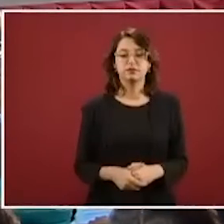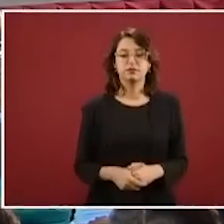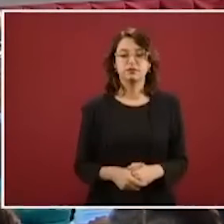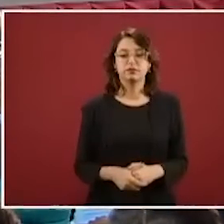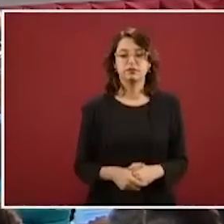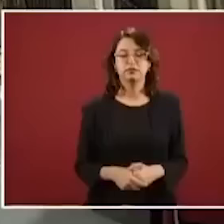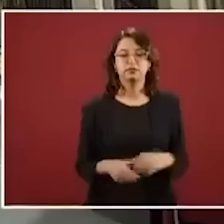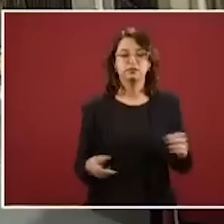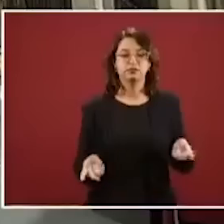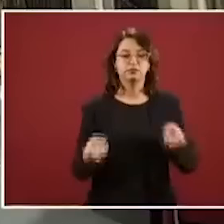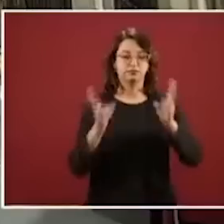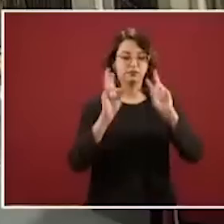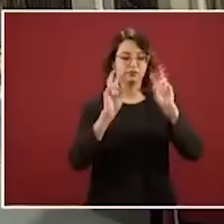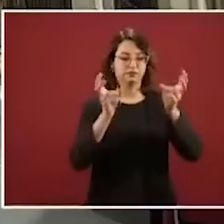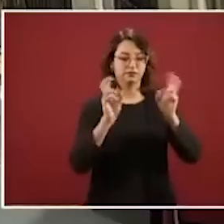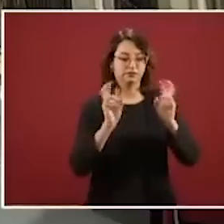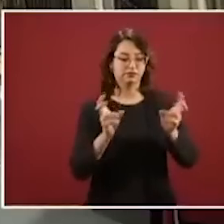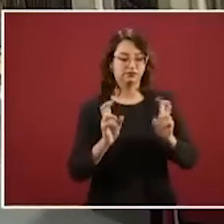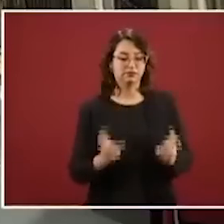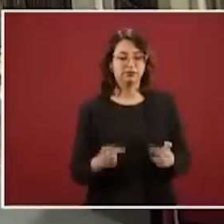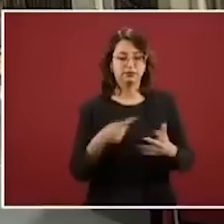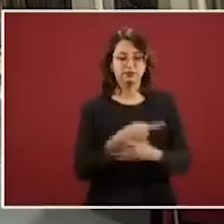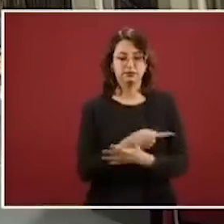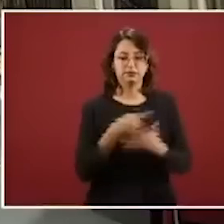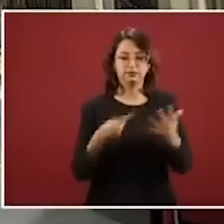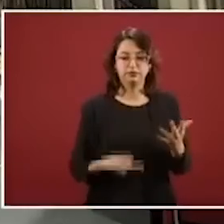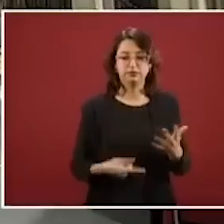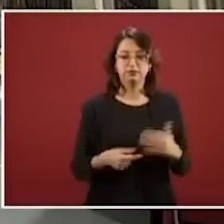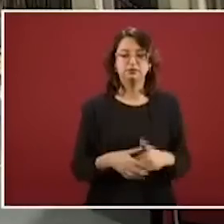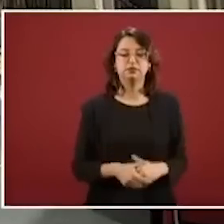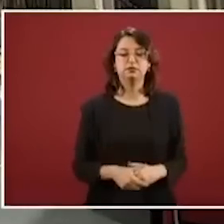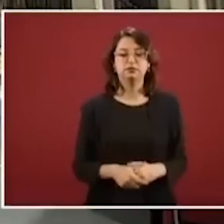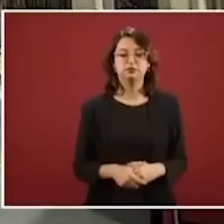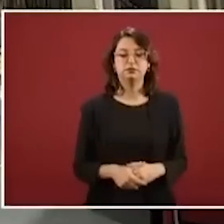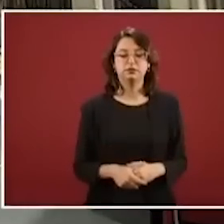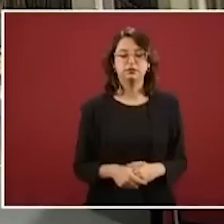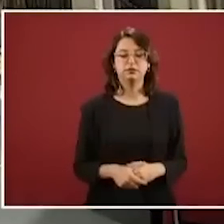esos son los temas y queda